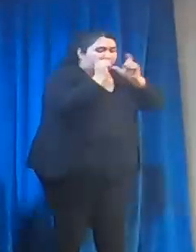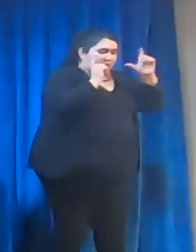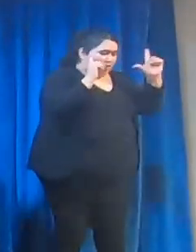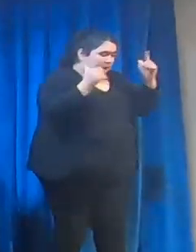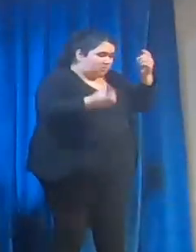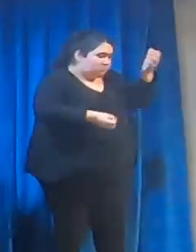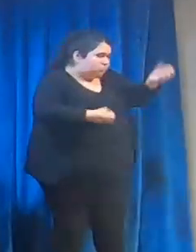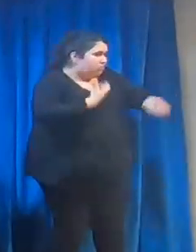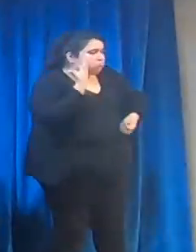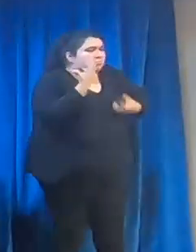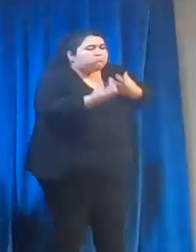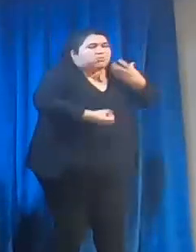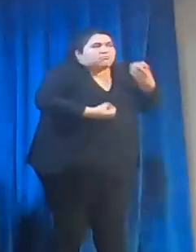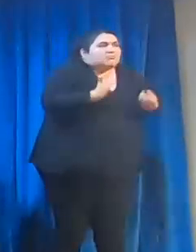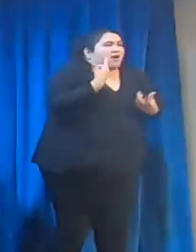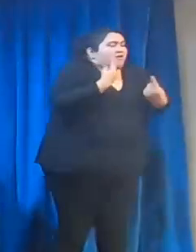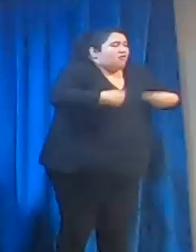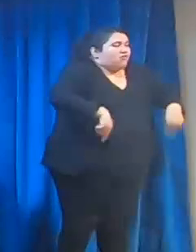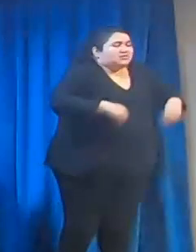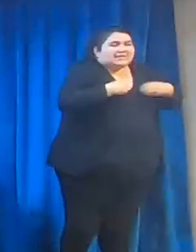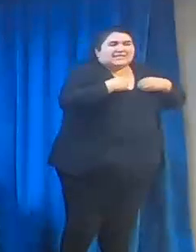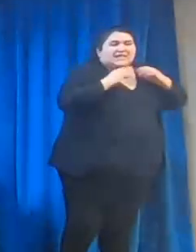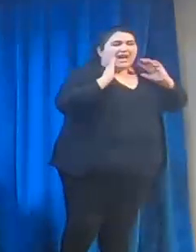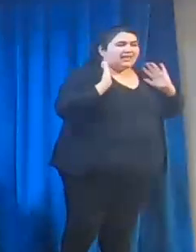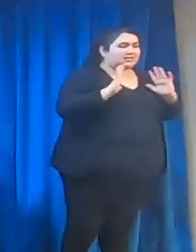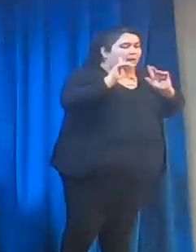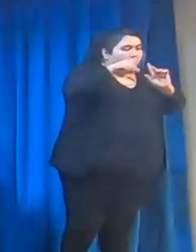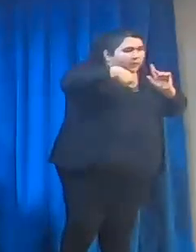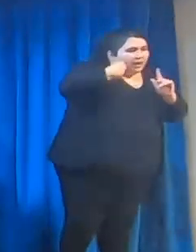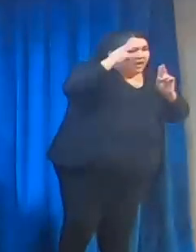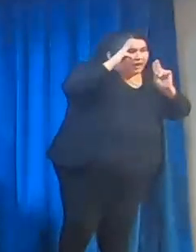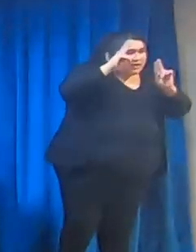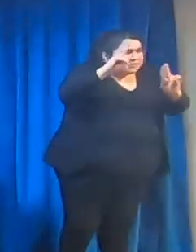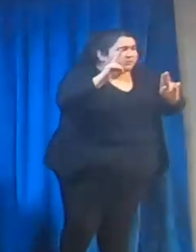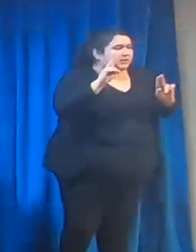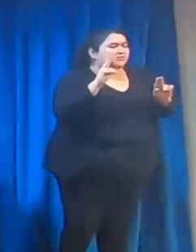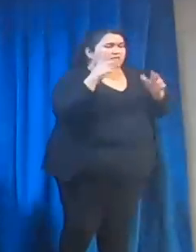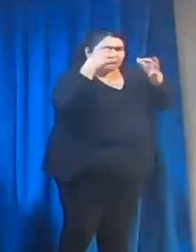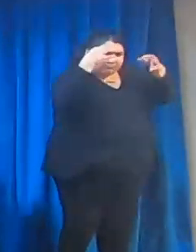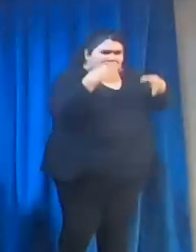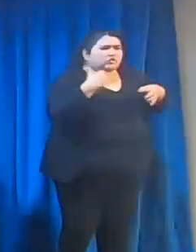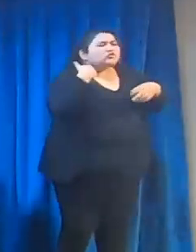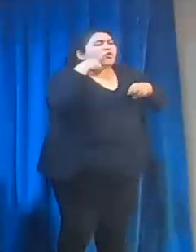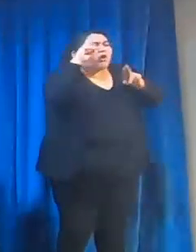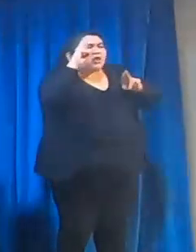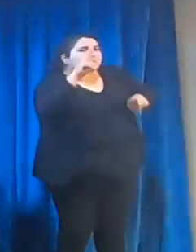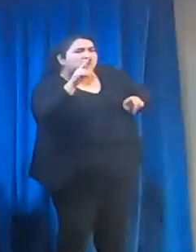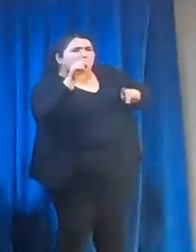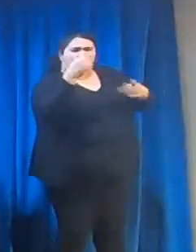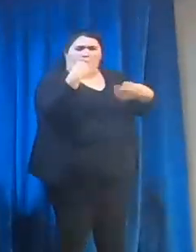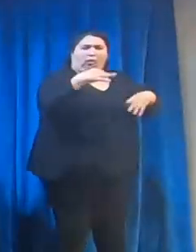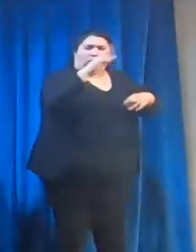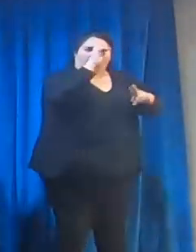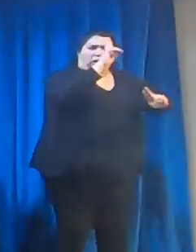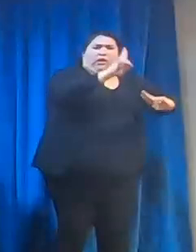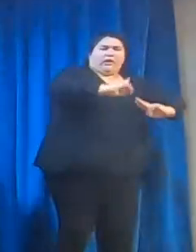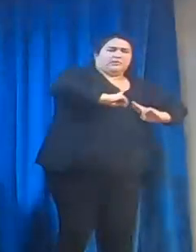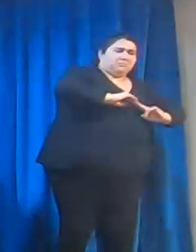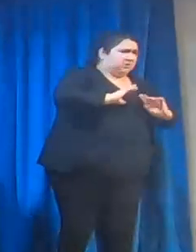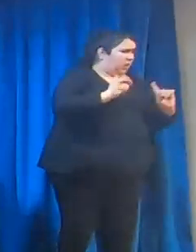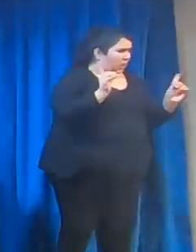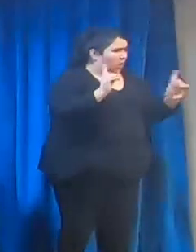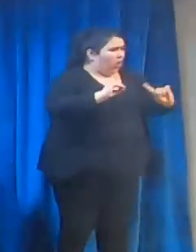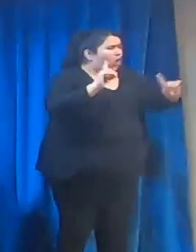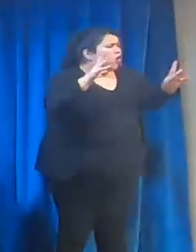genera cierto afecto, genera respeto. No es puntualmente yo te respeto, vos me tenés que respetar. Esto